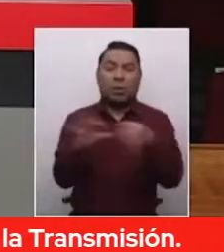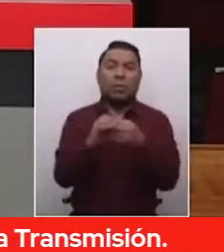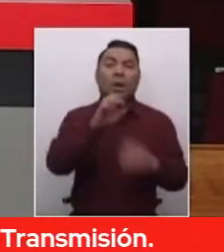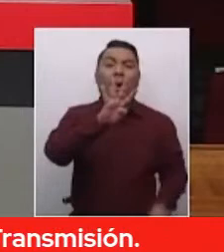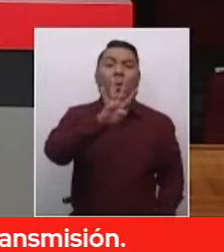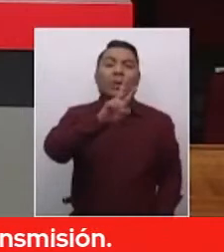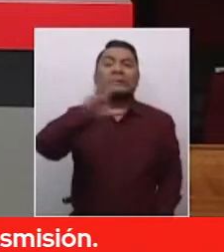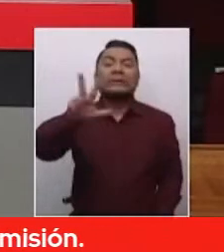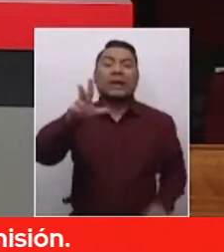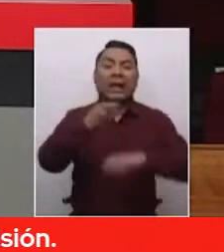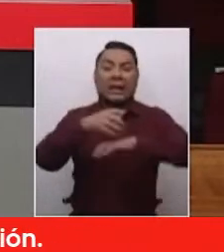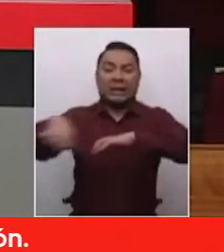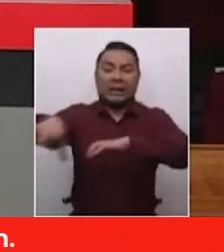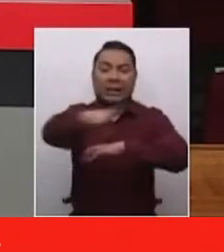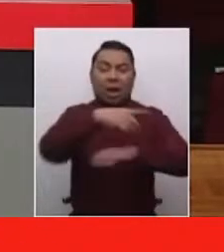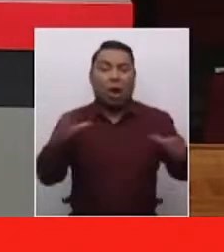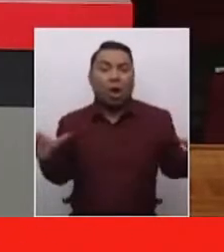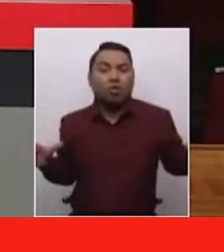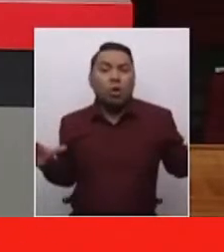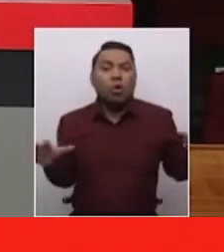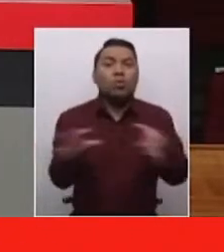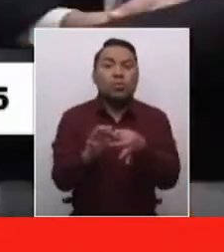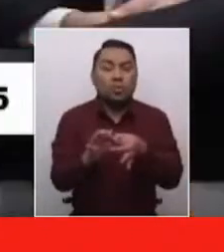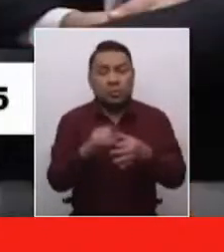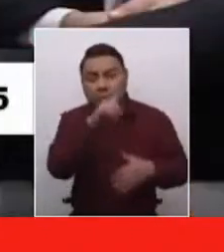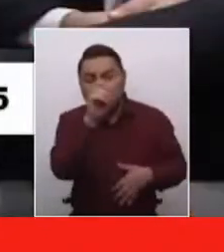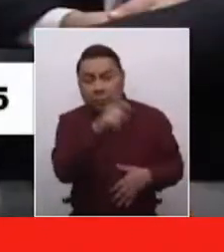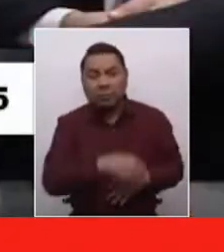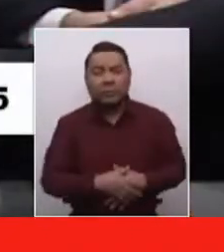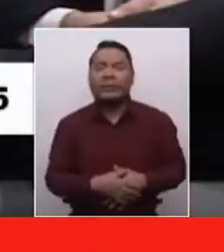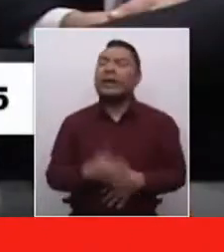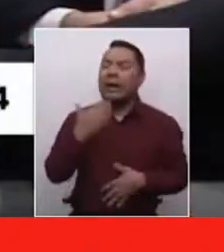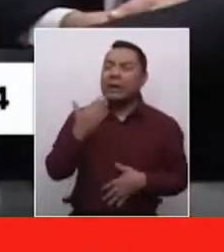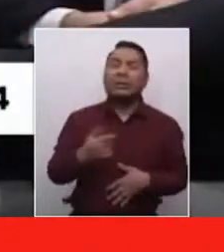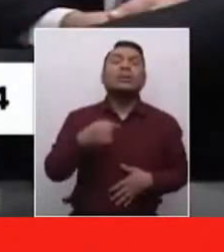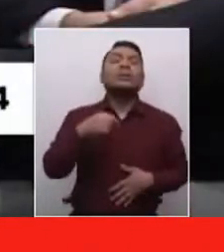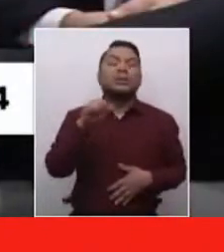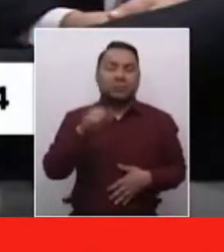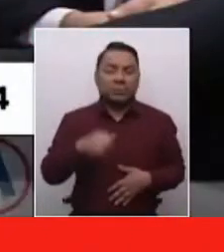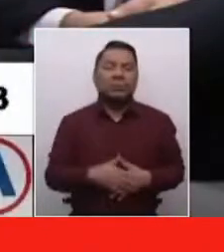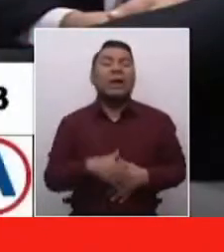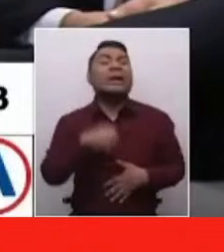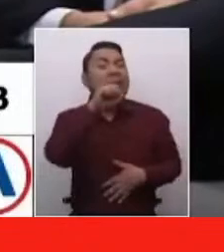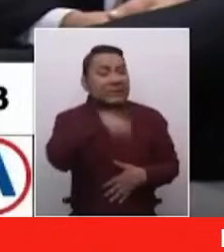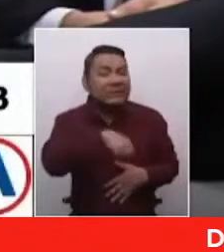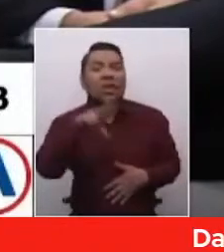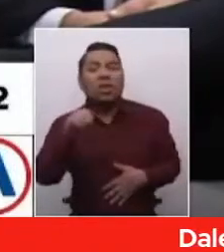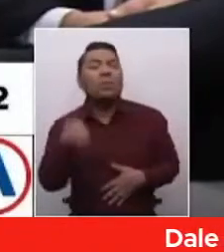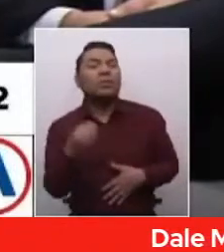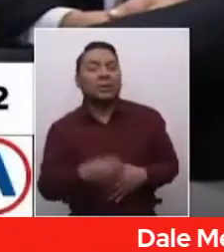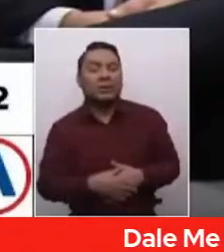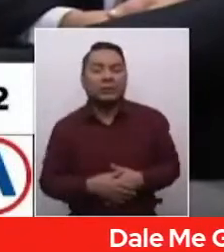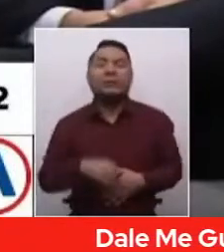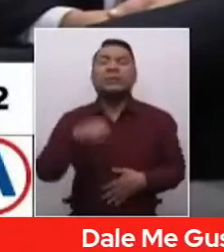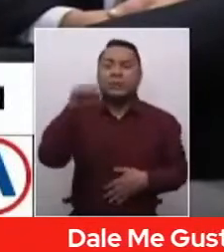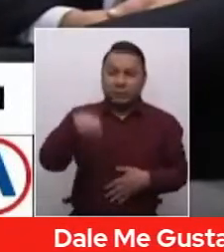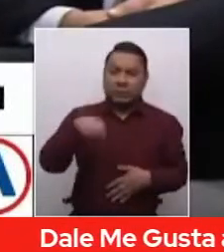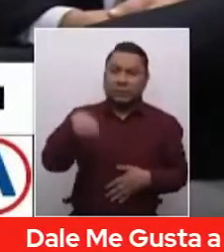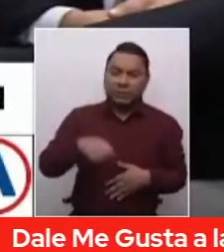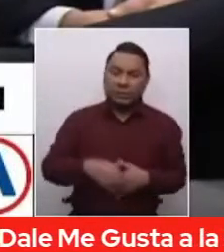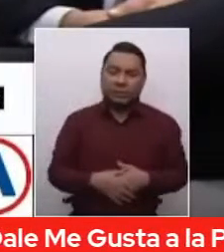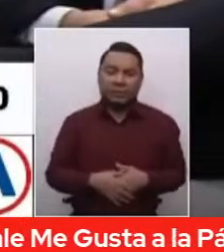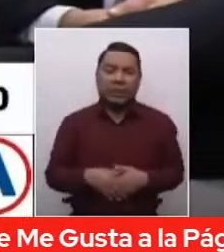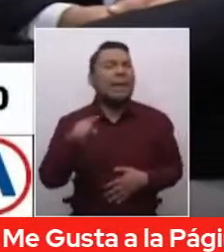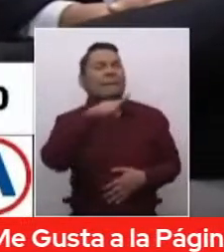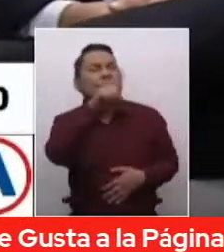43 distritos de Lima Metropolitana? Gracias, Carlos. Nosotros vamos a respetar... Sí, no, ¿por qué? Sí, por supuesto. Okay. Perdón,